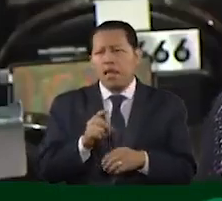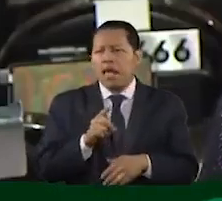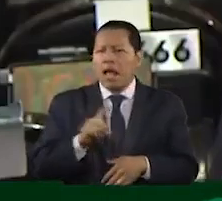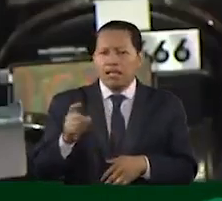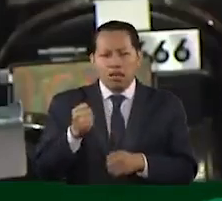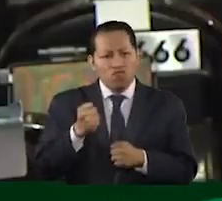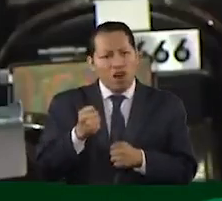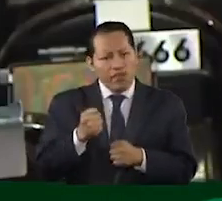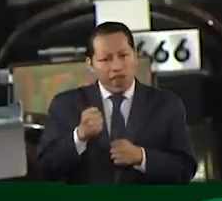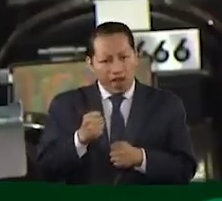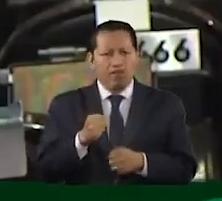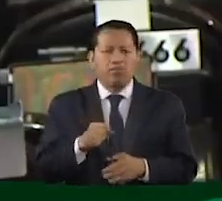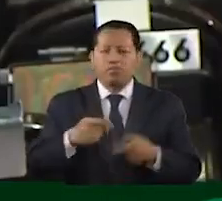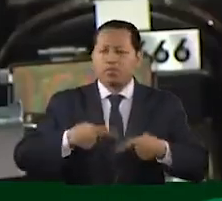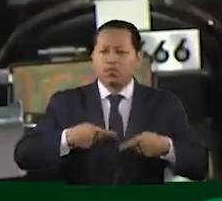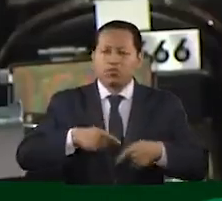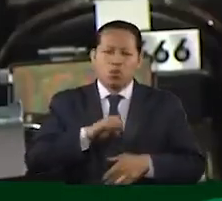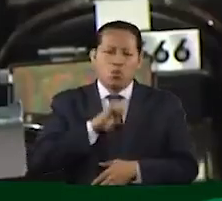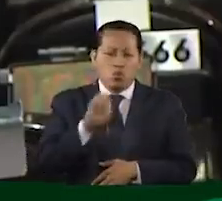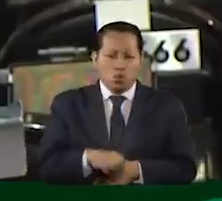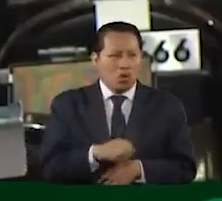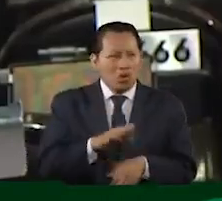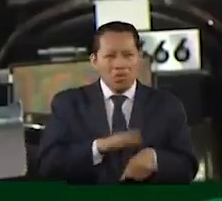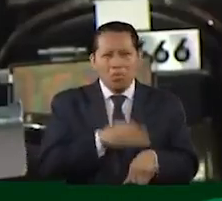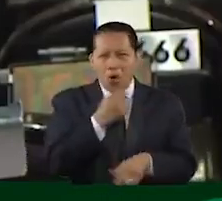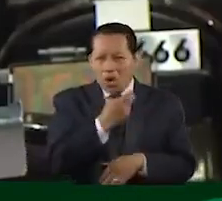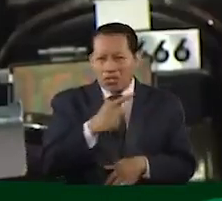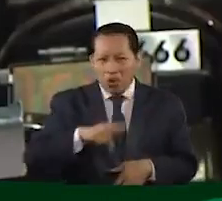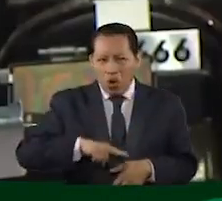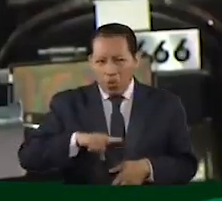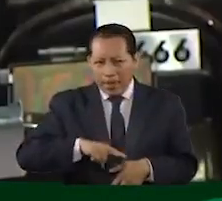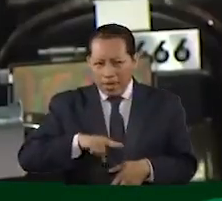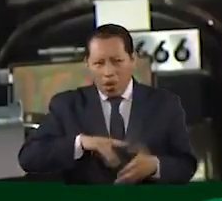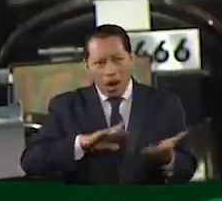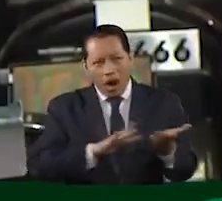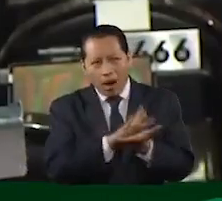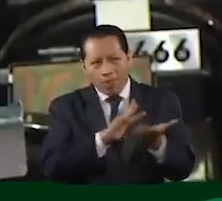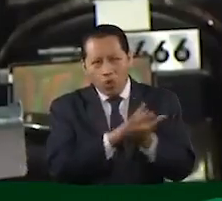es un gobierno que no sé por qué está ahí apoyado por los electores.